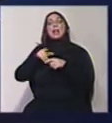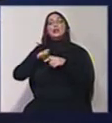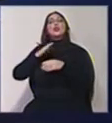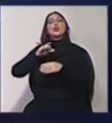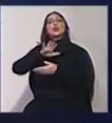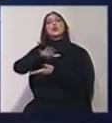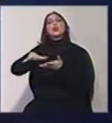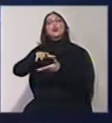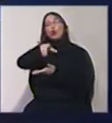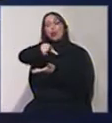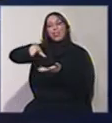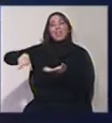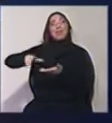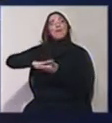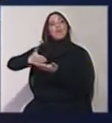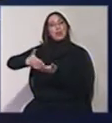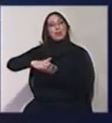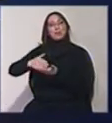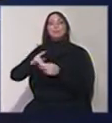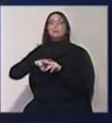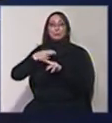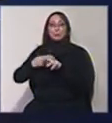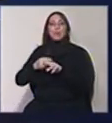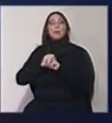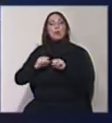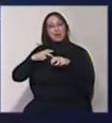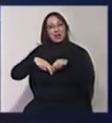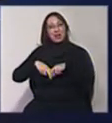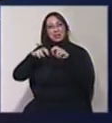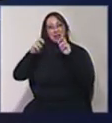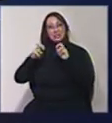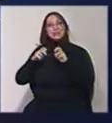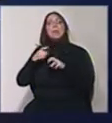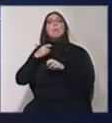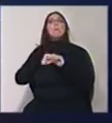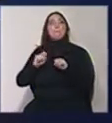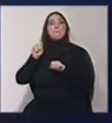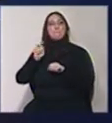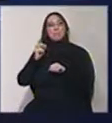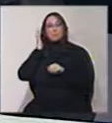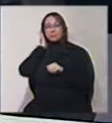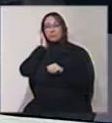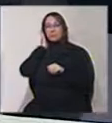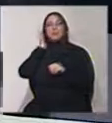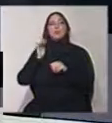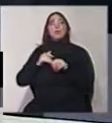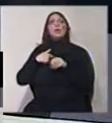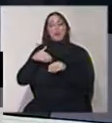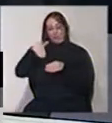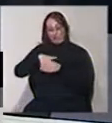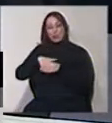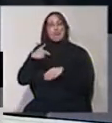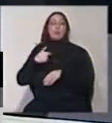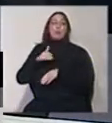como estábamos diciéndolo recién. Repito, podemos detenernos a analizar eso. Yo creo que la ley es muy mala. Asumo la responsabilidad porque la terminé votando, pero creo